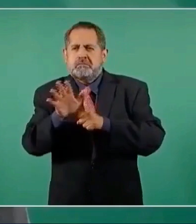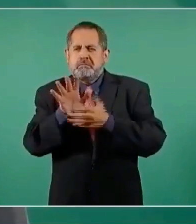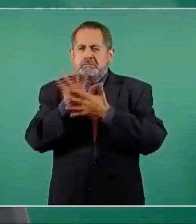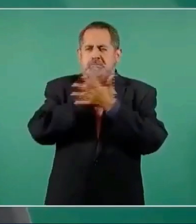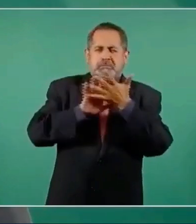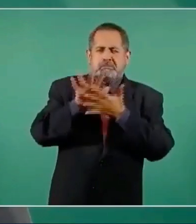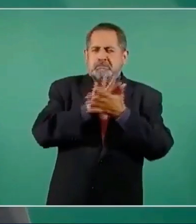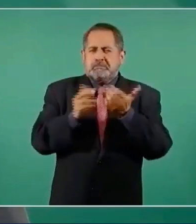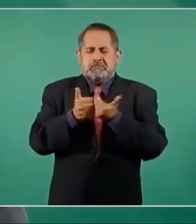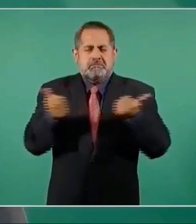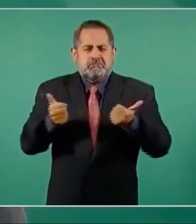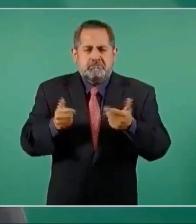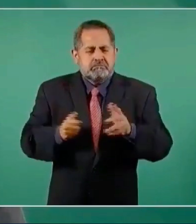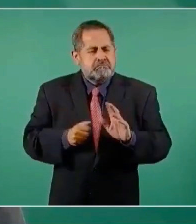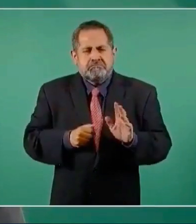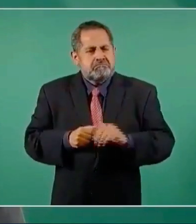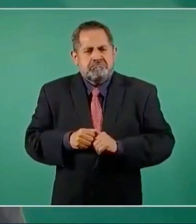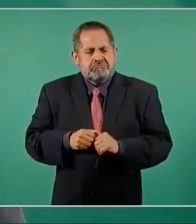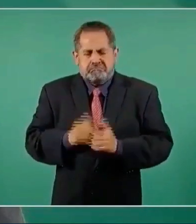y hay